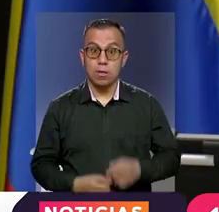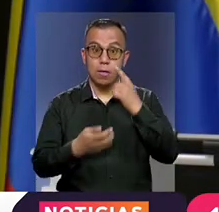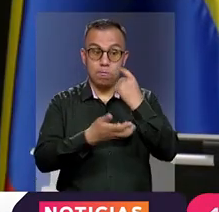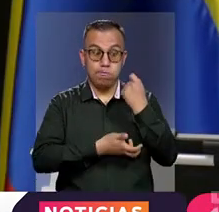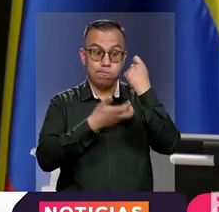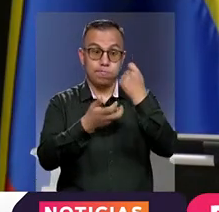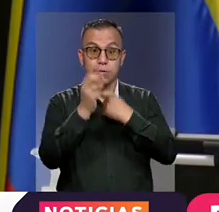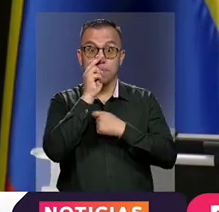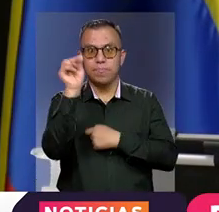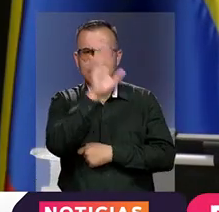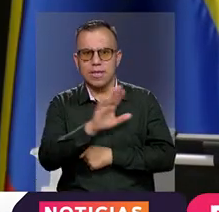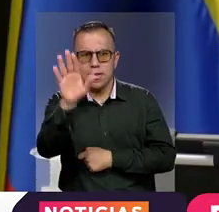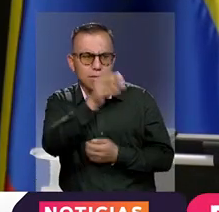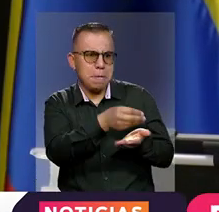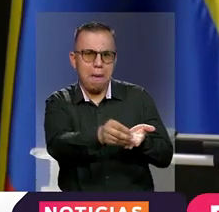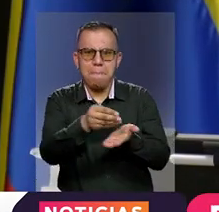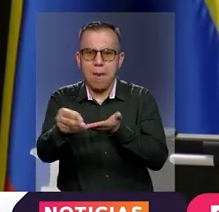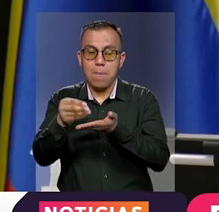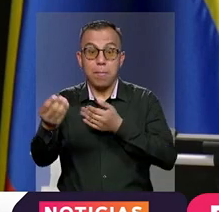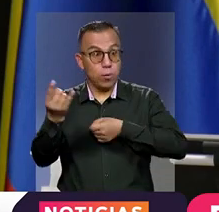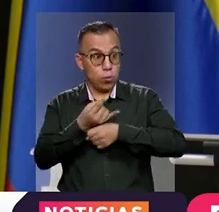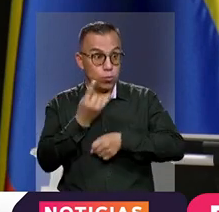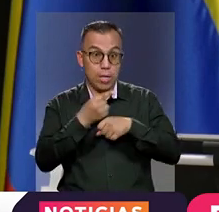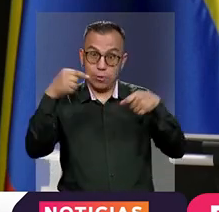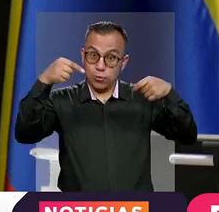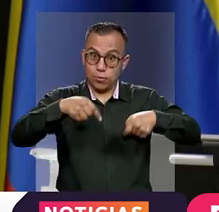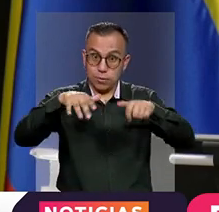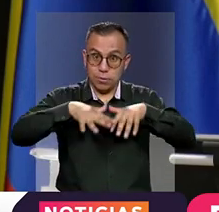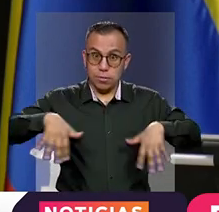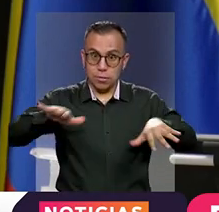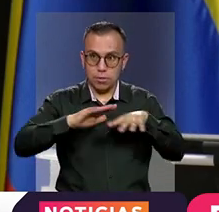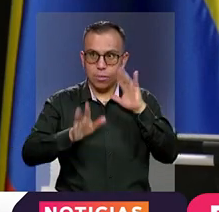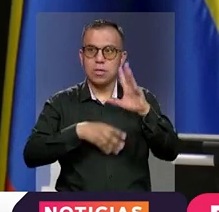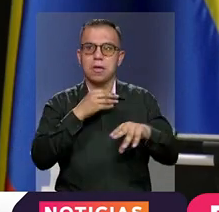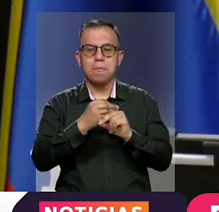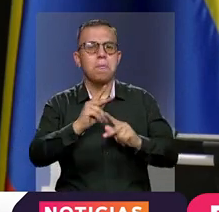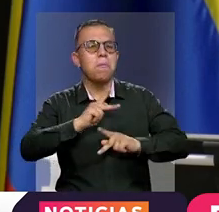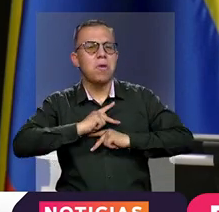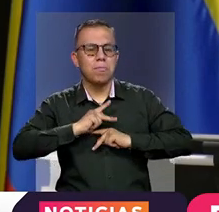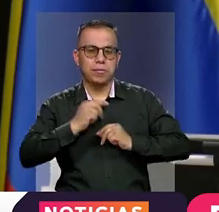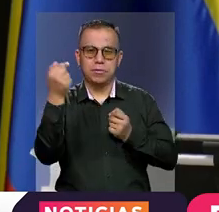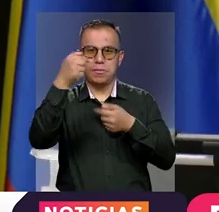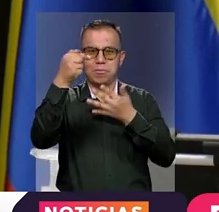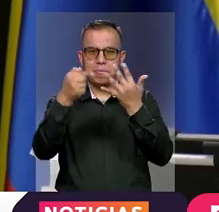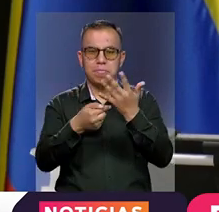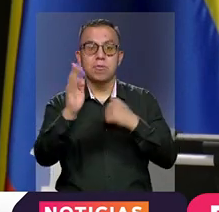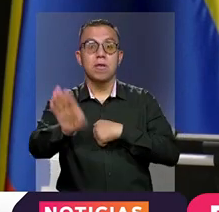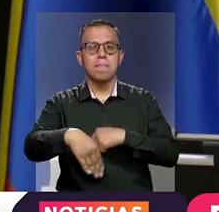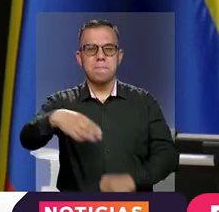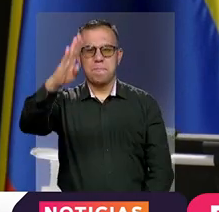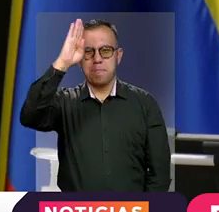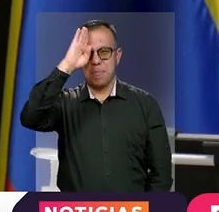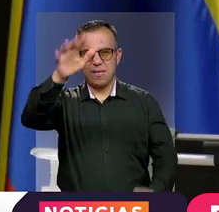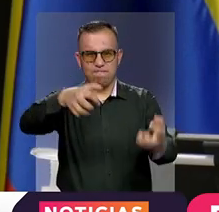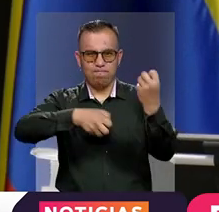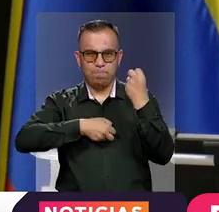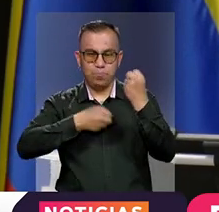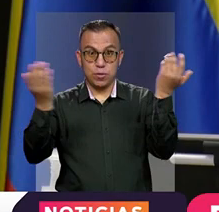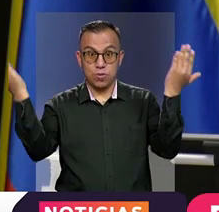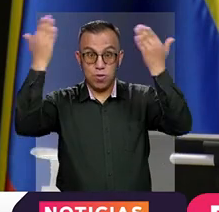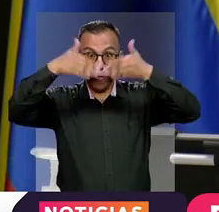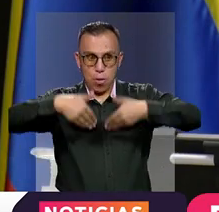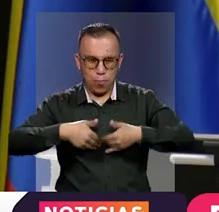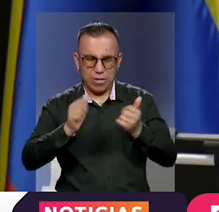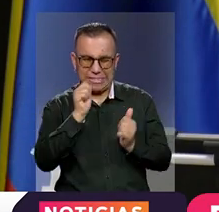presupuesto nacional de gastos reservados fueron utilizados. Los propios elementos militares que sirven para camuflar a